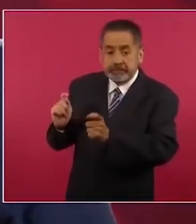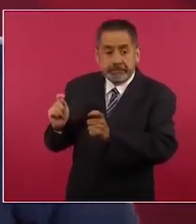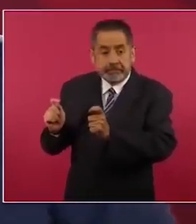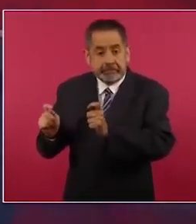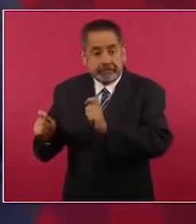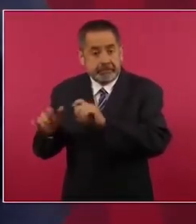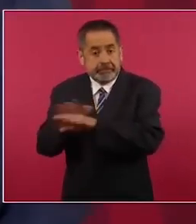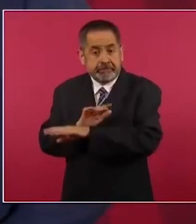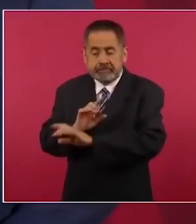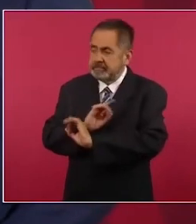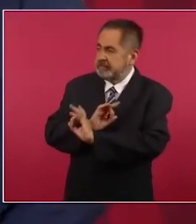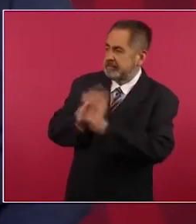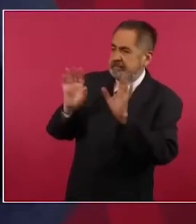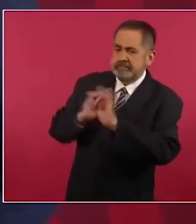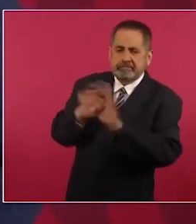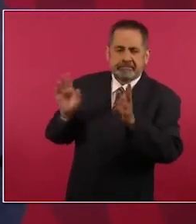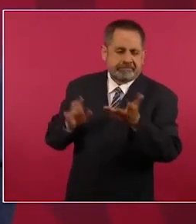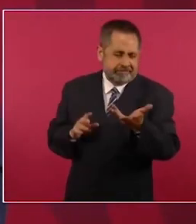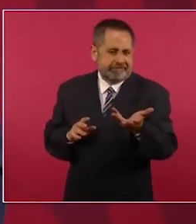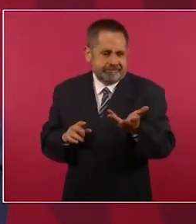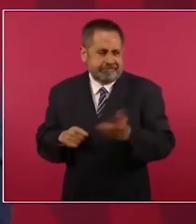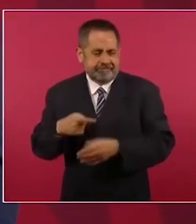cambio, cualquier